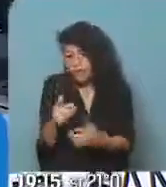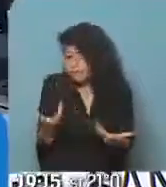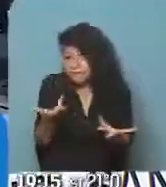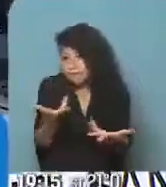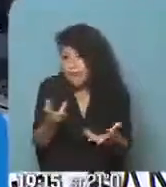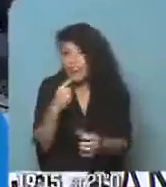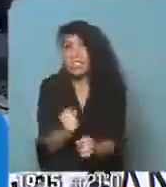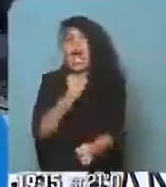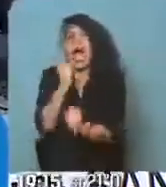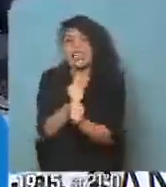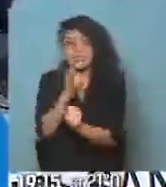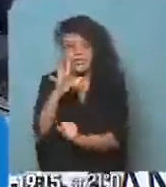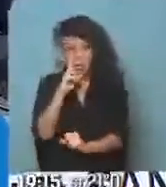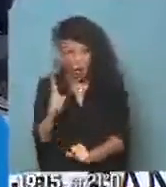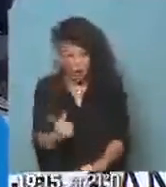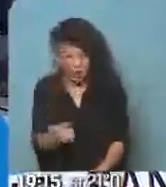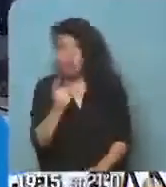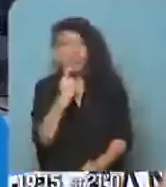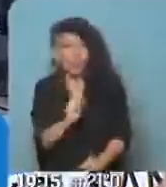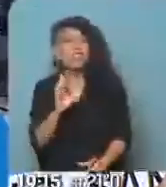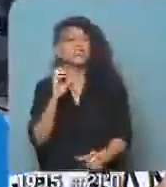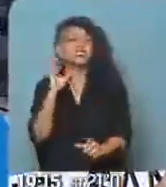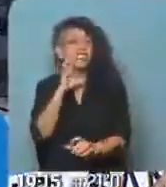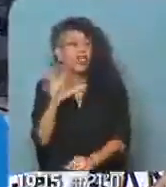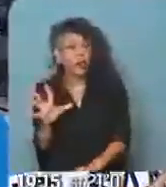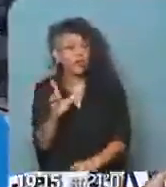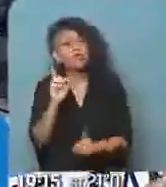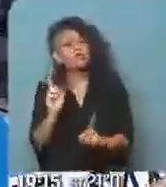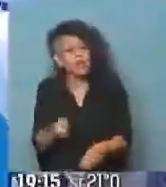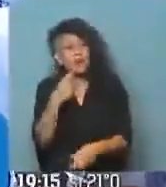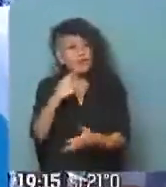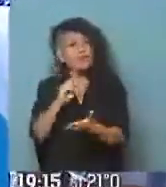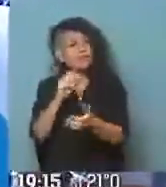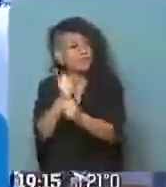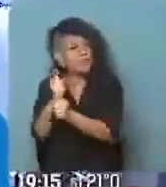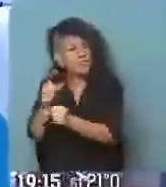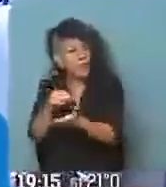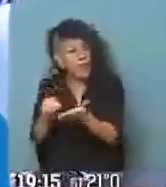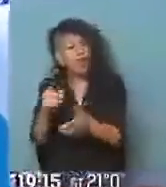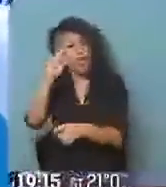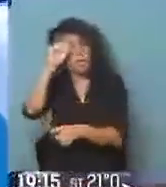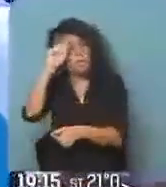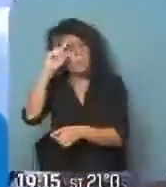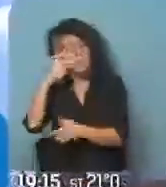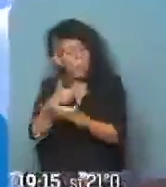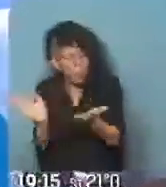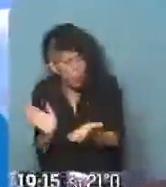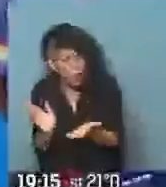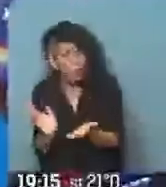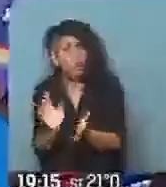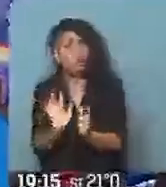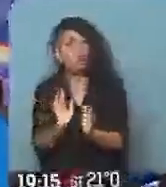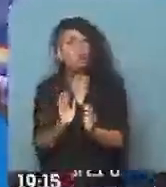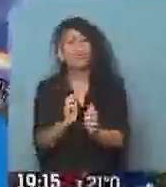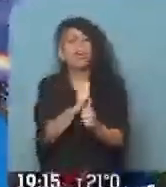además que excluye claramente a todos los trabajadores del sector público, excluye a todos los de las pequeñas